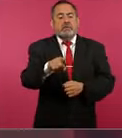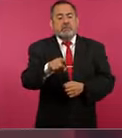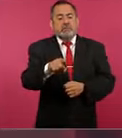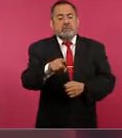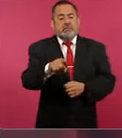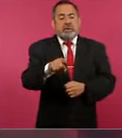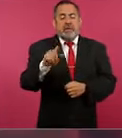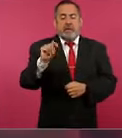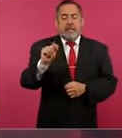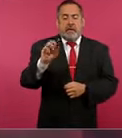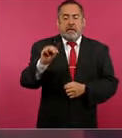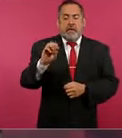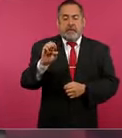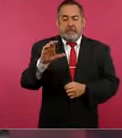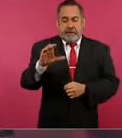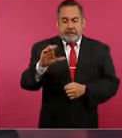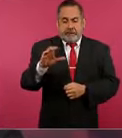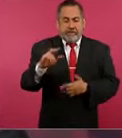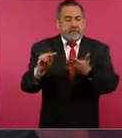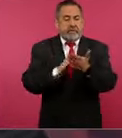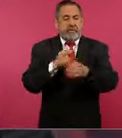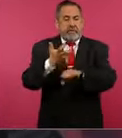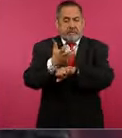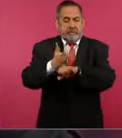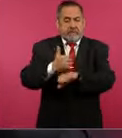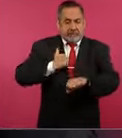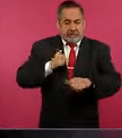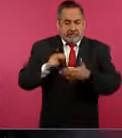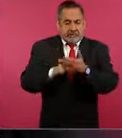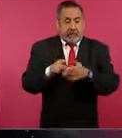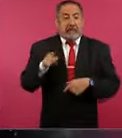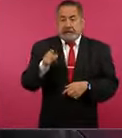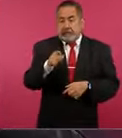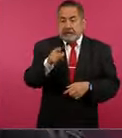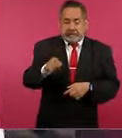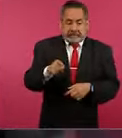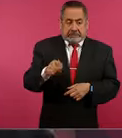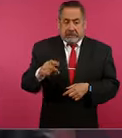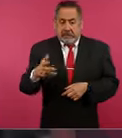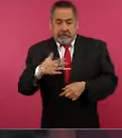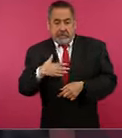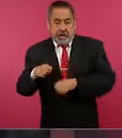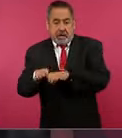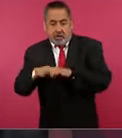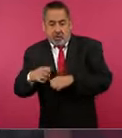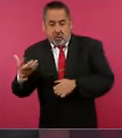el tratado comercial. Entonces ahí sí hubo